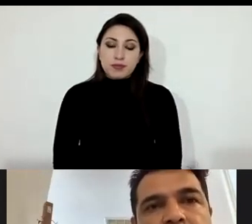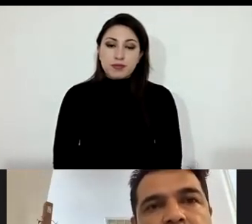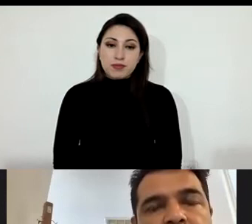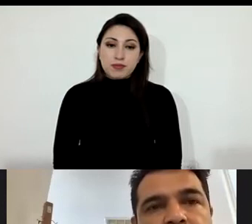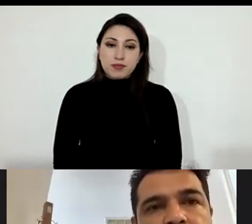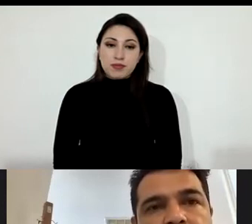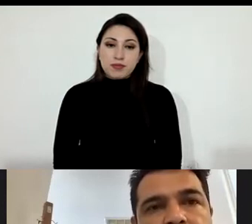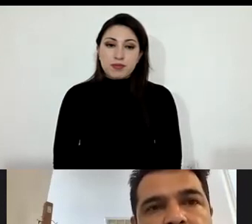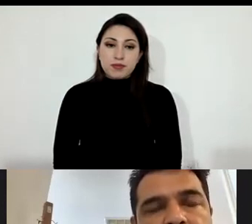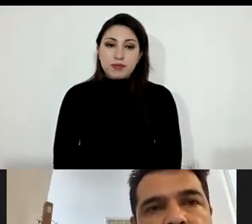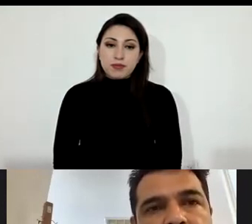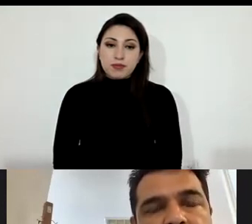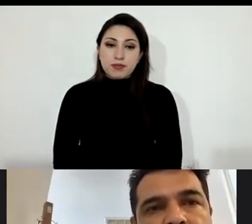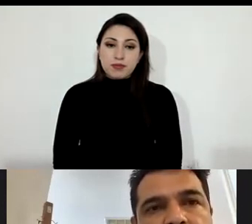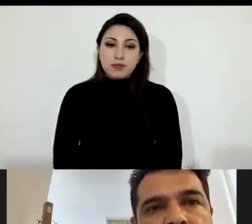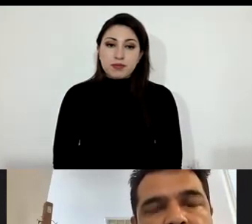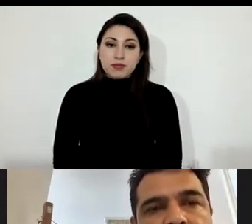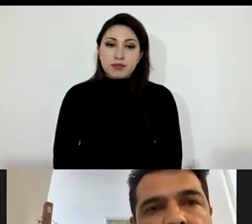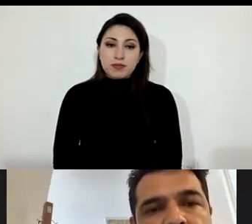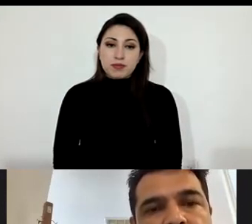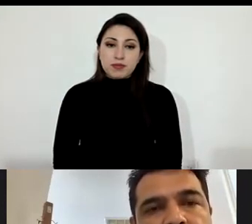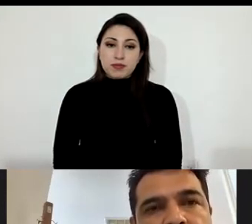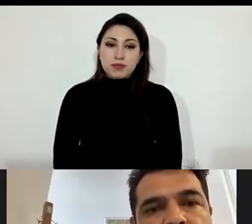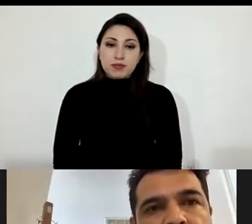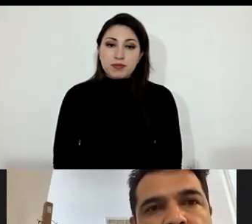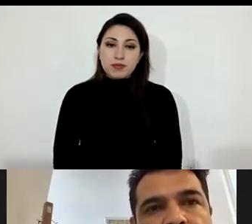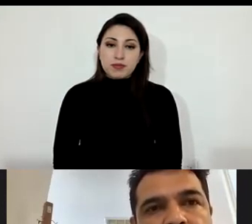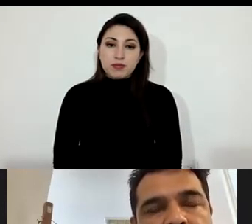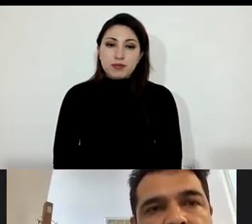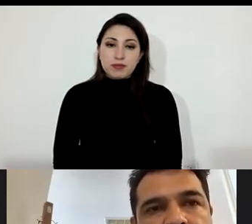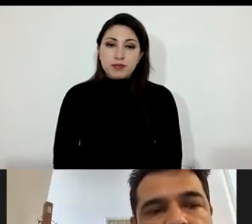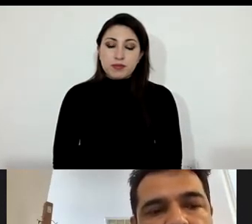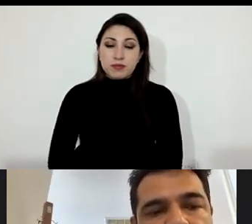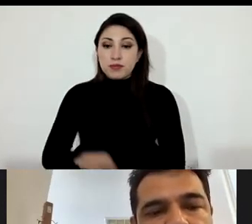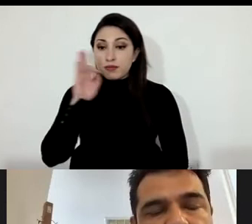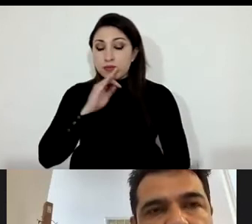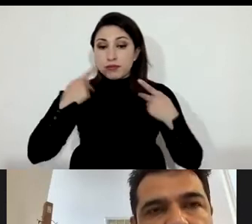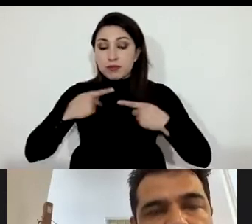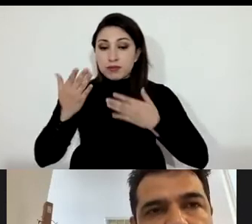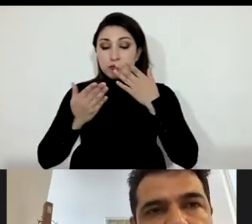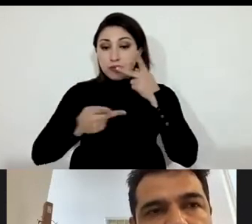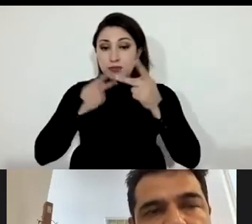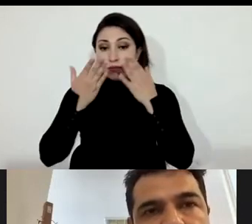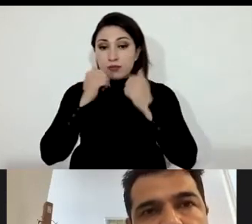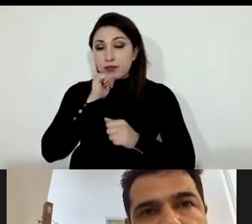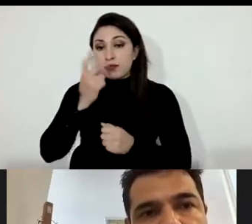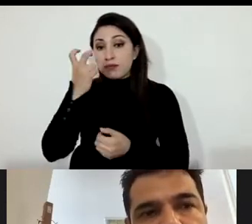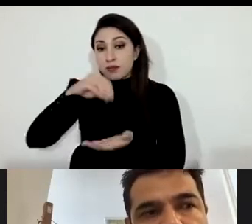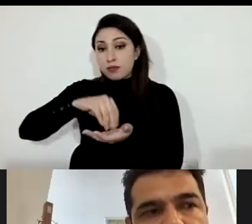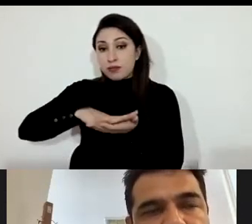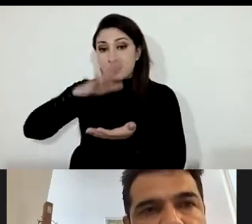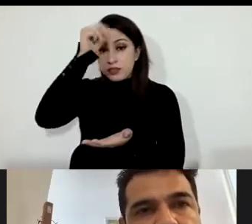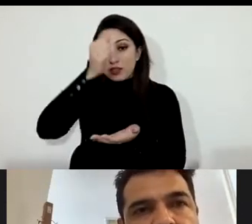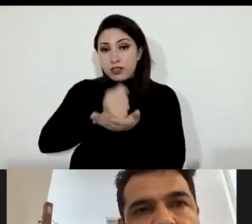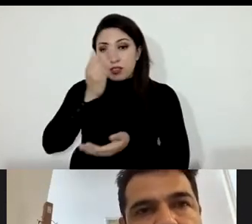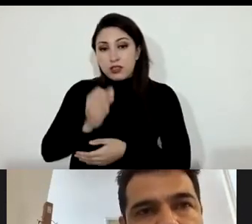Parece que no, secretaria. Presidente, al no haber comentarios, se aprueba por unanimidad el acuerdo. Nuevamente